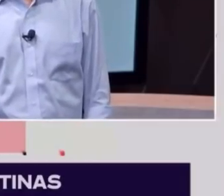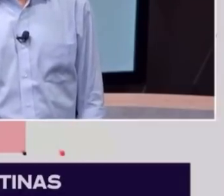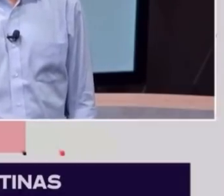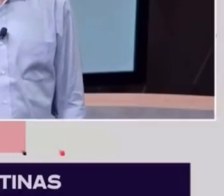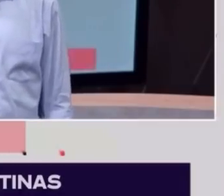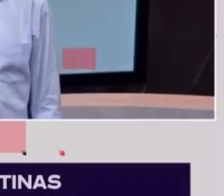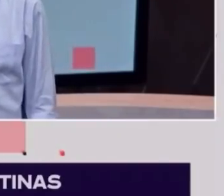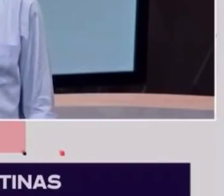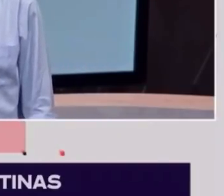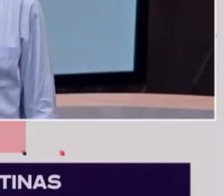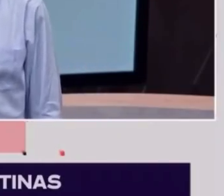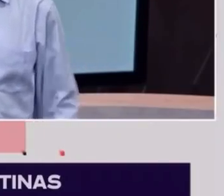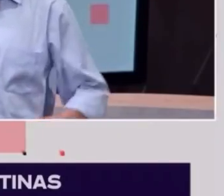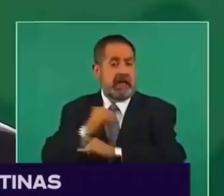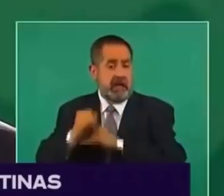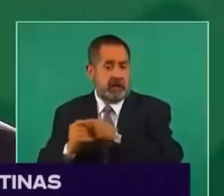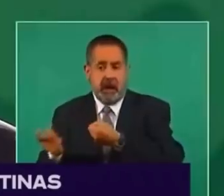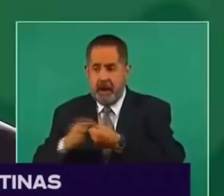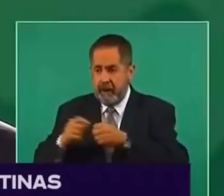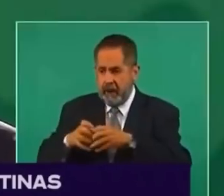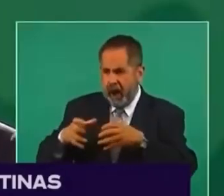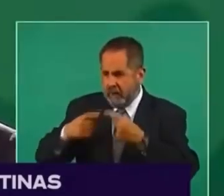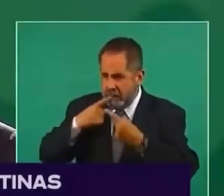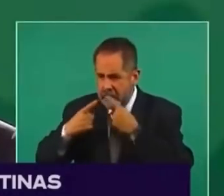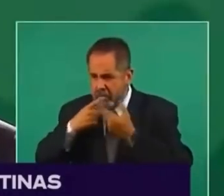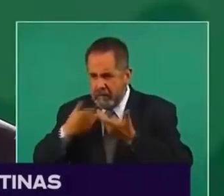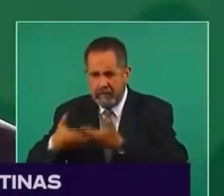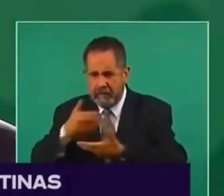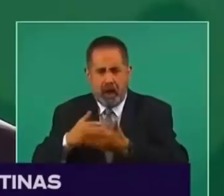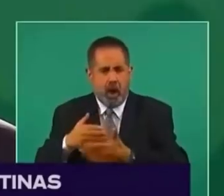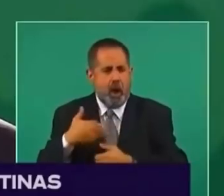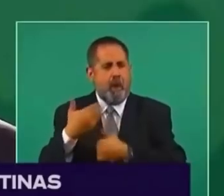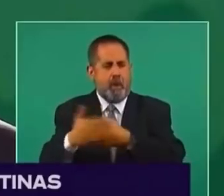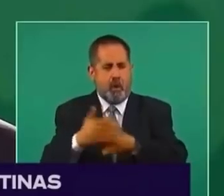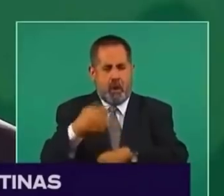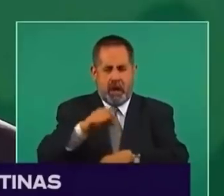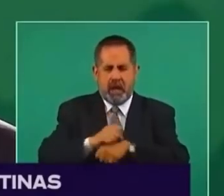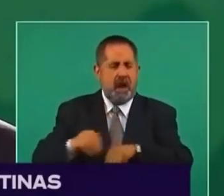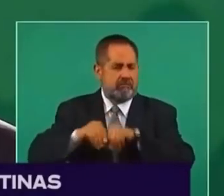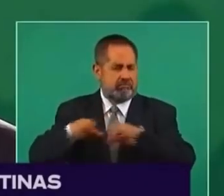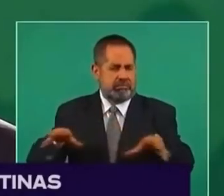Ricardo Cortés hace un momento tuiteó una cosa que es verdaderamente... Sí,